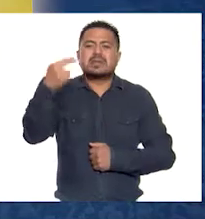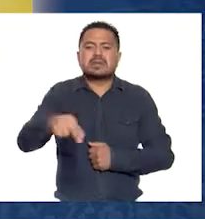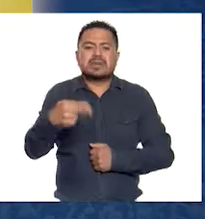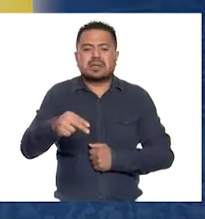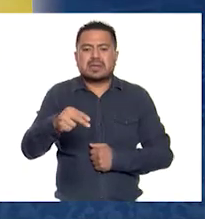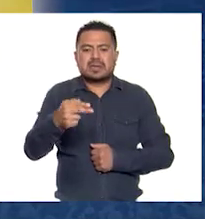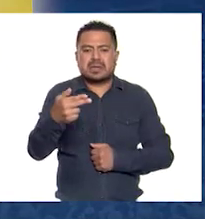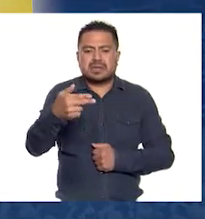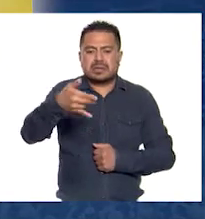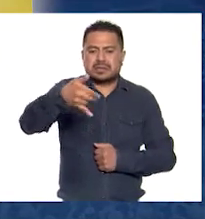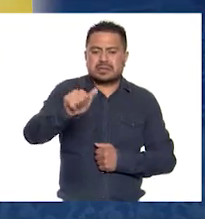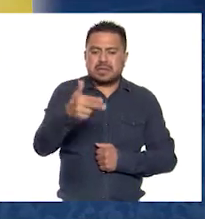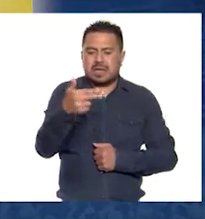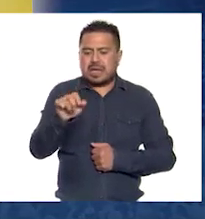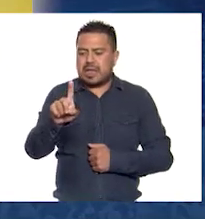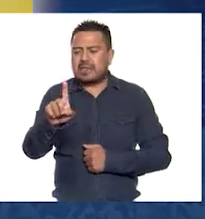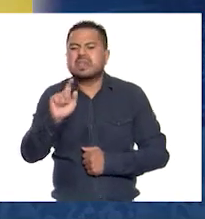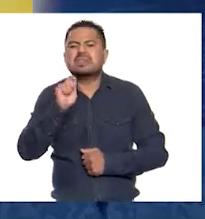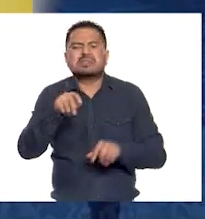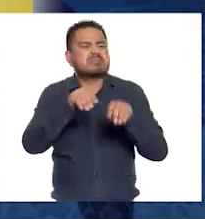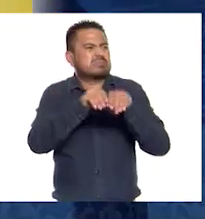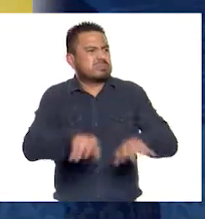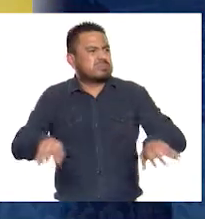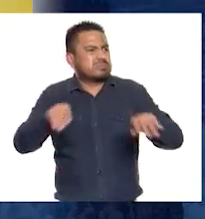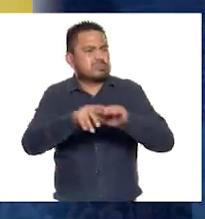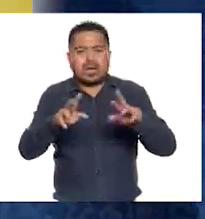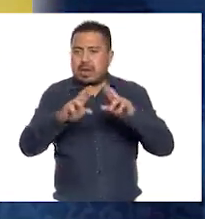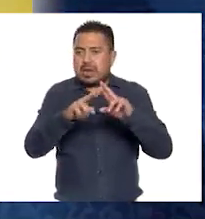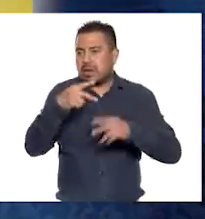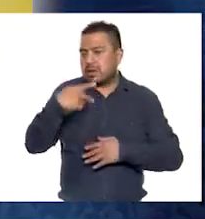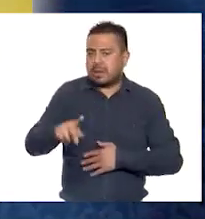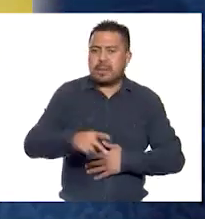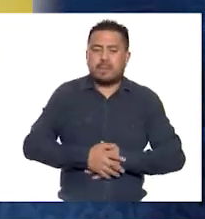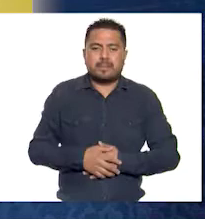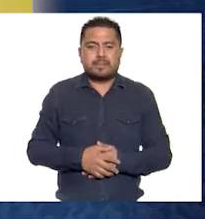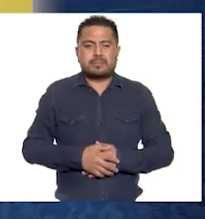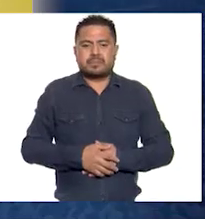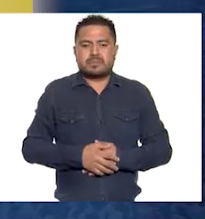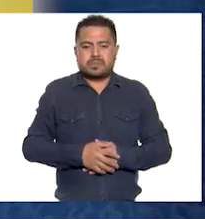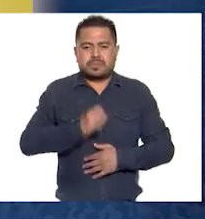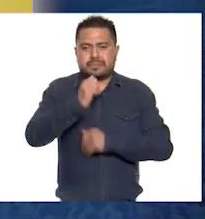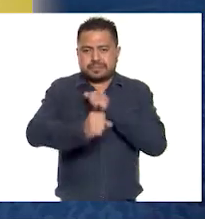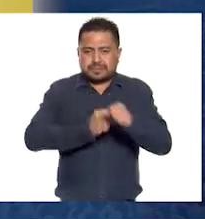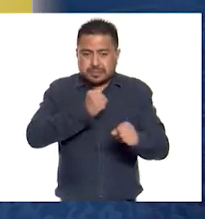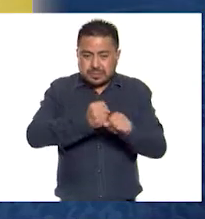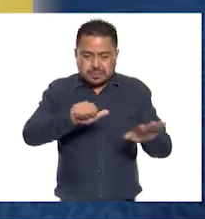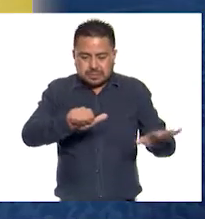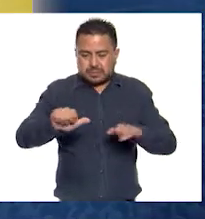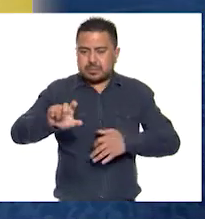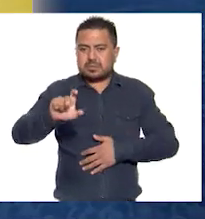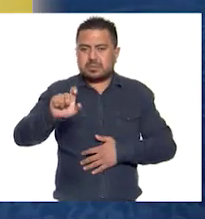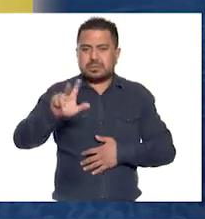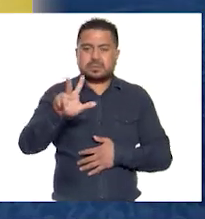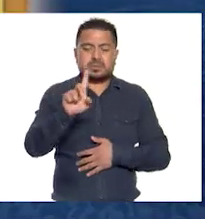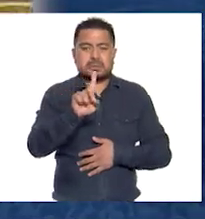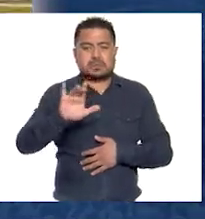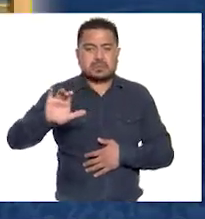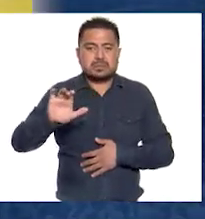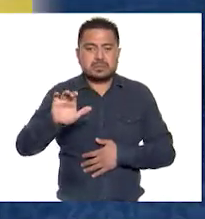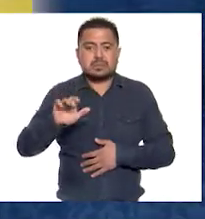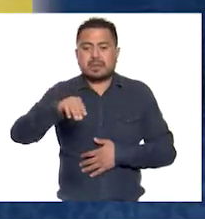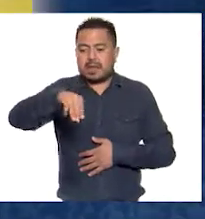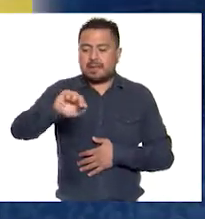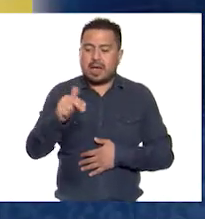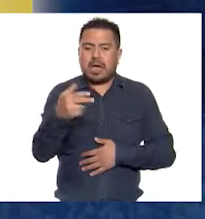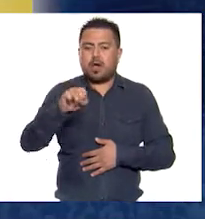Yihad, para defender y difundir su religión. Para el año 628 después de Cristo,